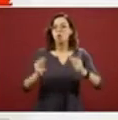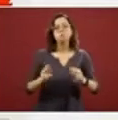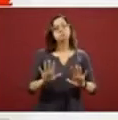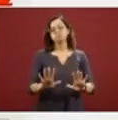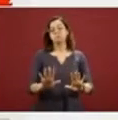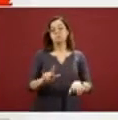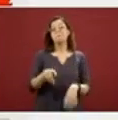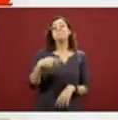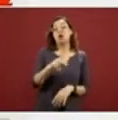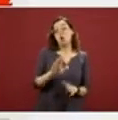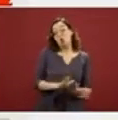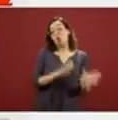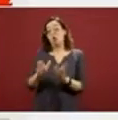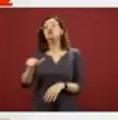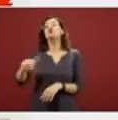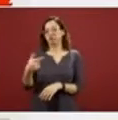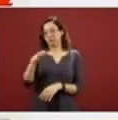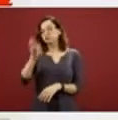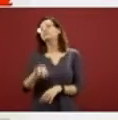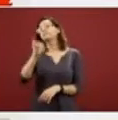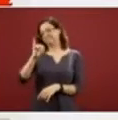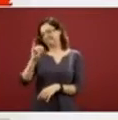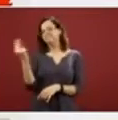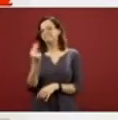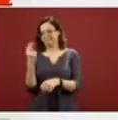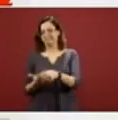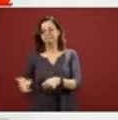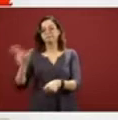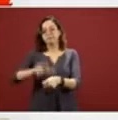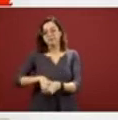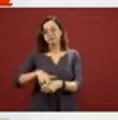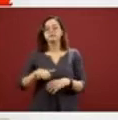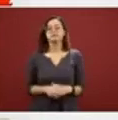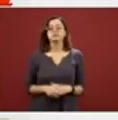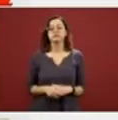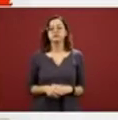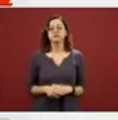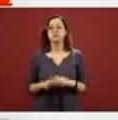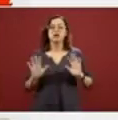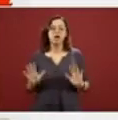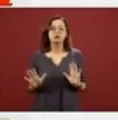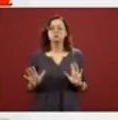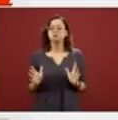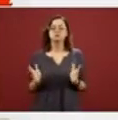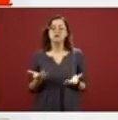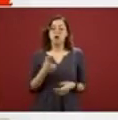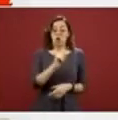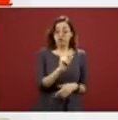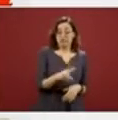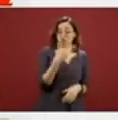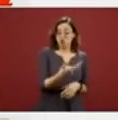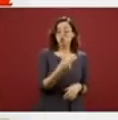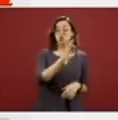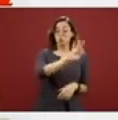el 12% de los casos. Ahora, independientemente de cómo hayan estado al inicio, es decir, ese